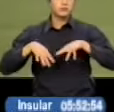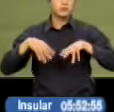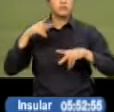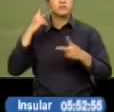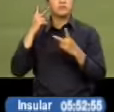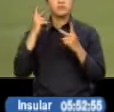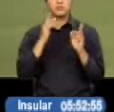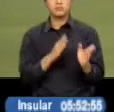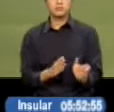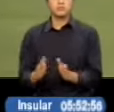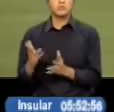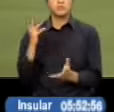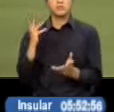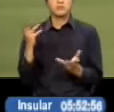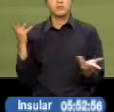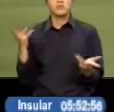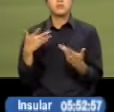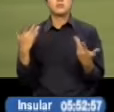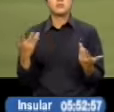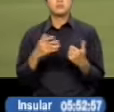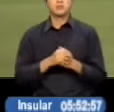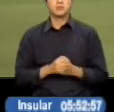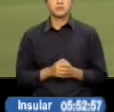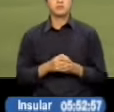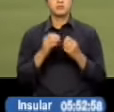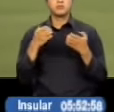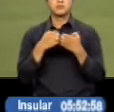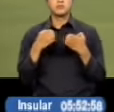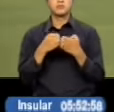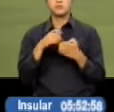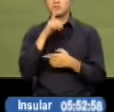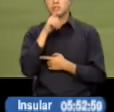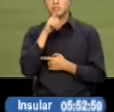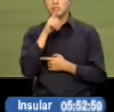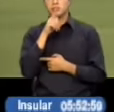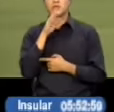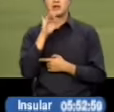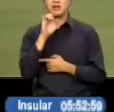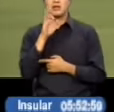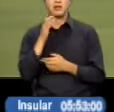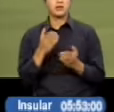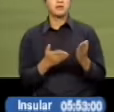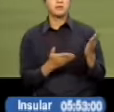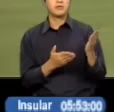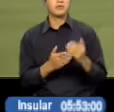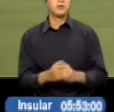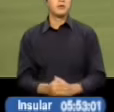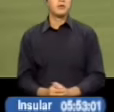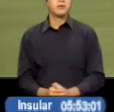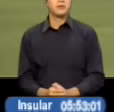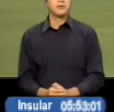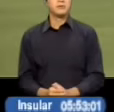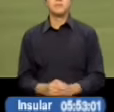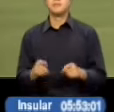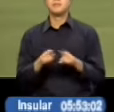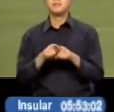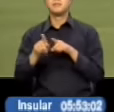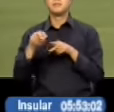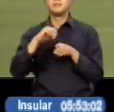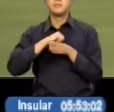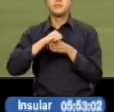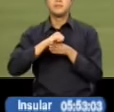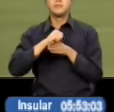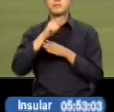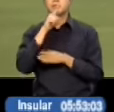la alineación o potenciar alineaciones de el equipo dirigido por tite estas son imágenes están bien de primera